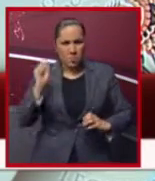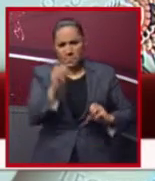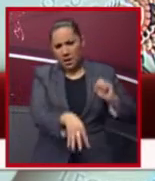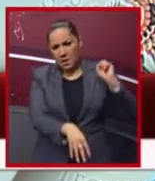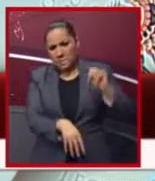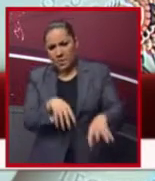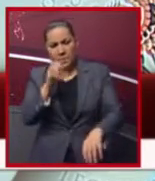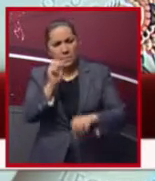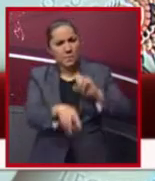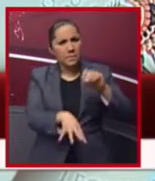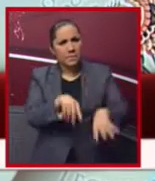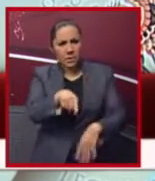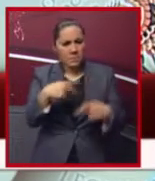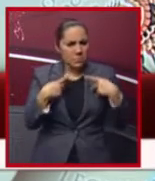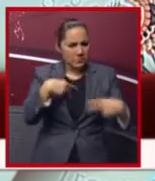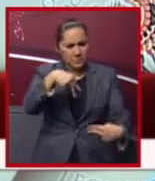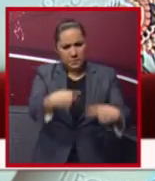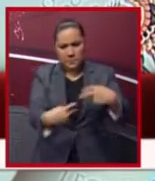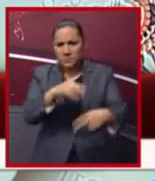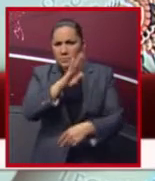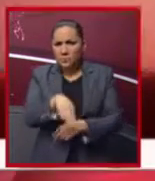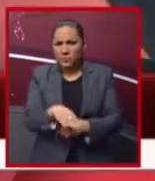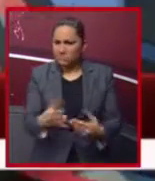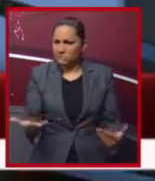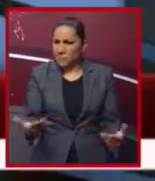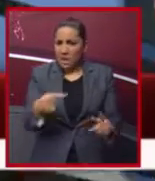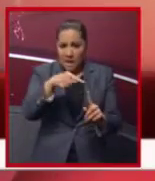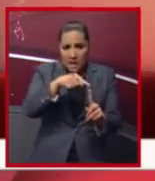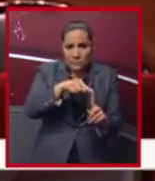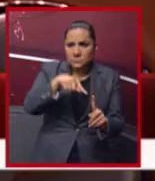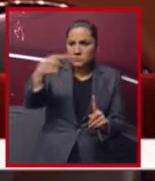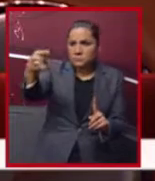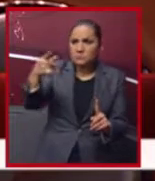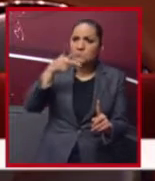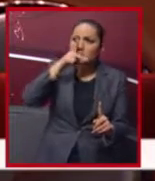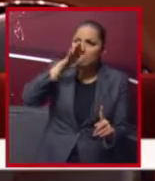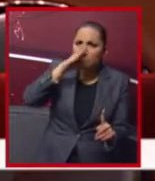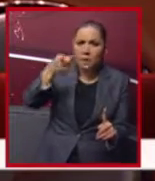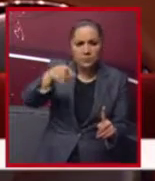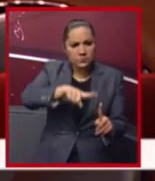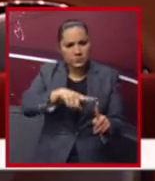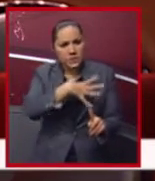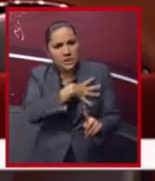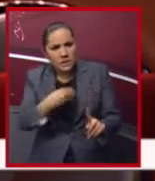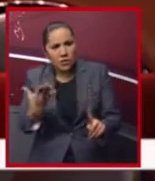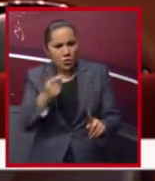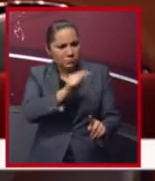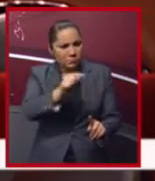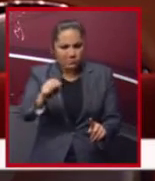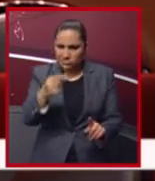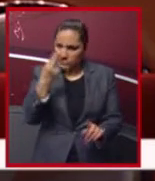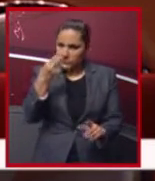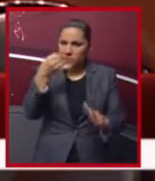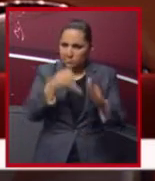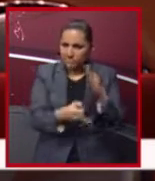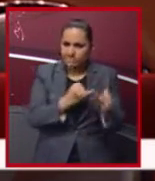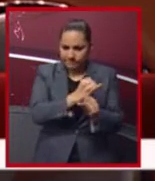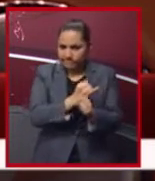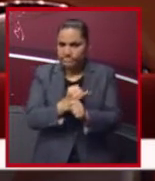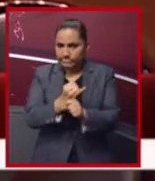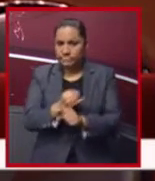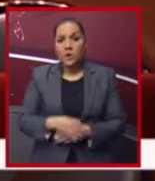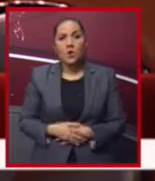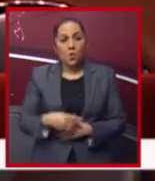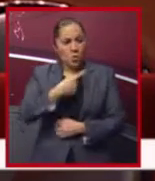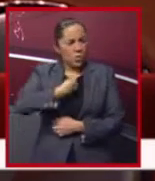todos ellos son hijos de alguien. Nos preocupa que decisiones sin planeación